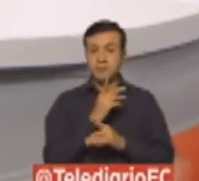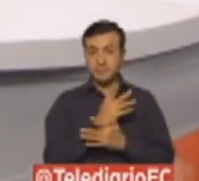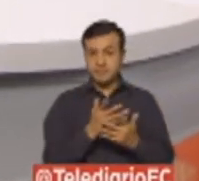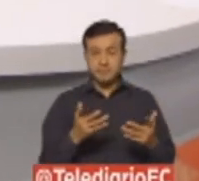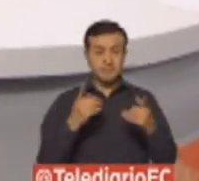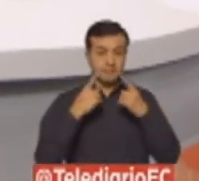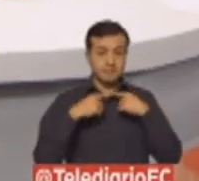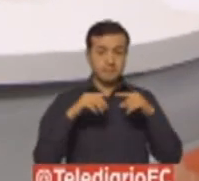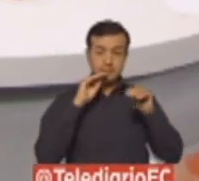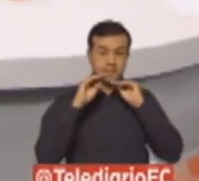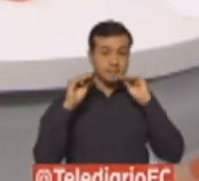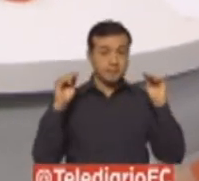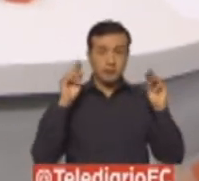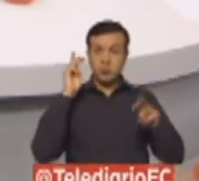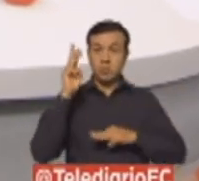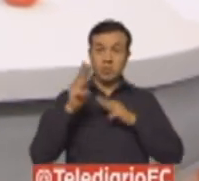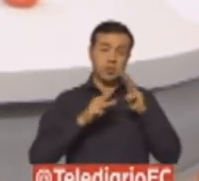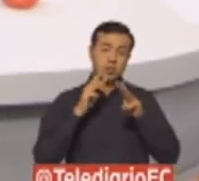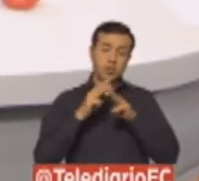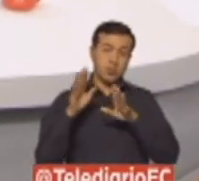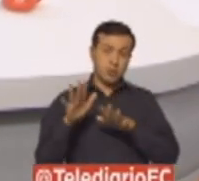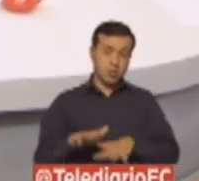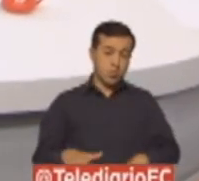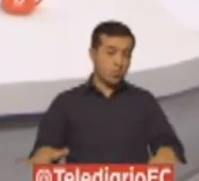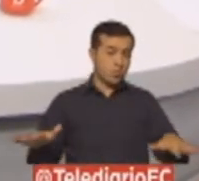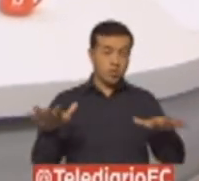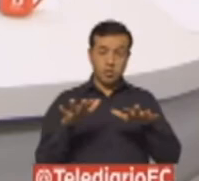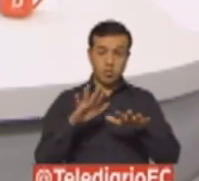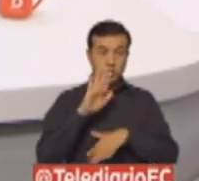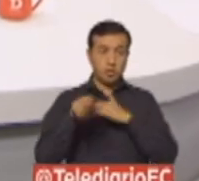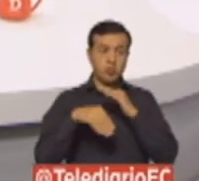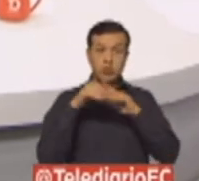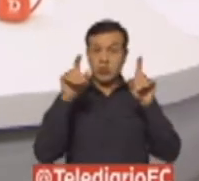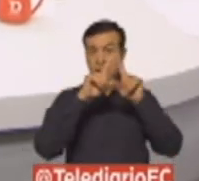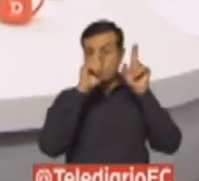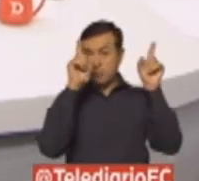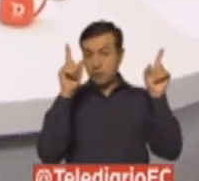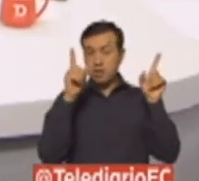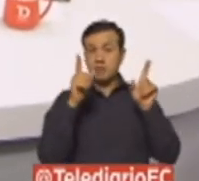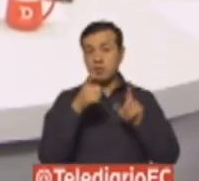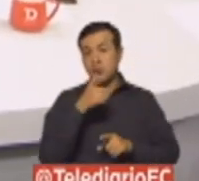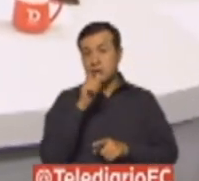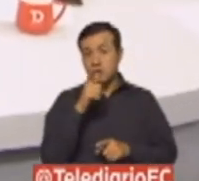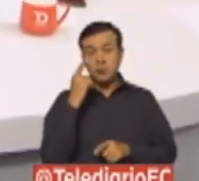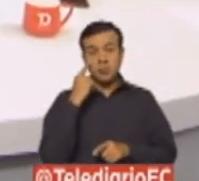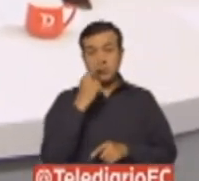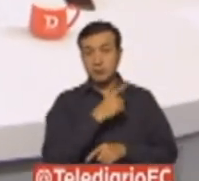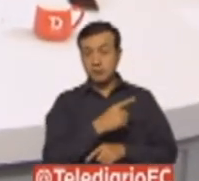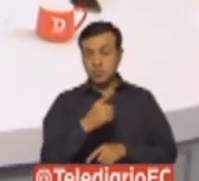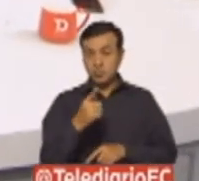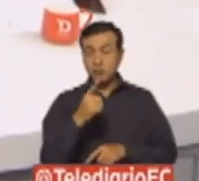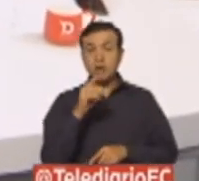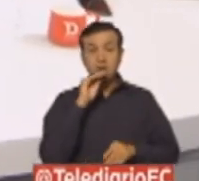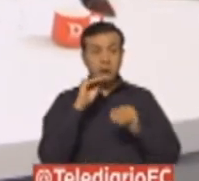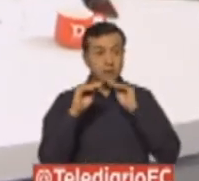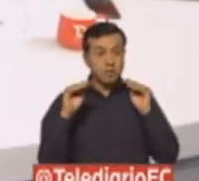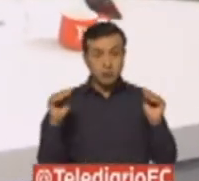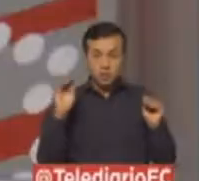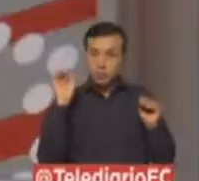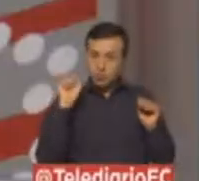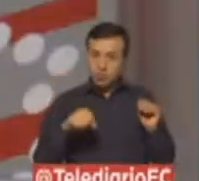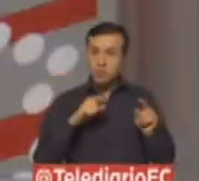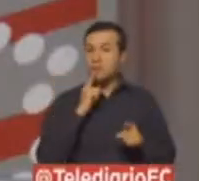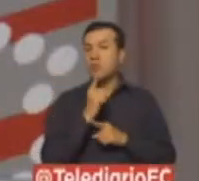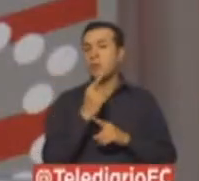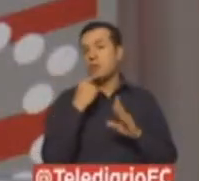que mande un mensaje también al resto del sector de la empresa por ejemplo de bebidas para señalar que eso es posible